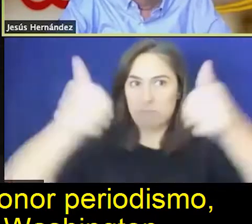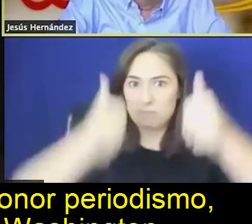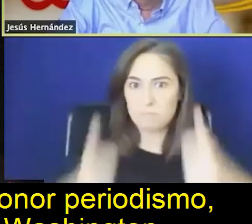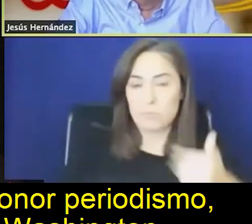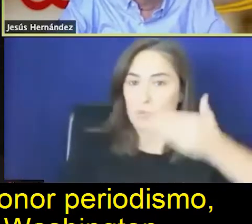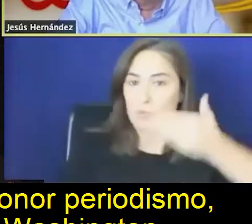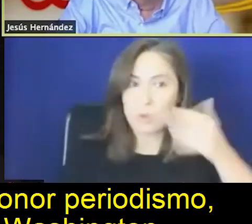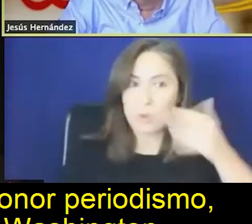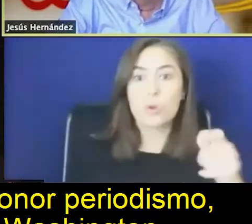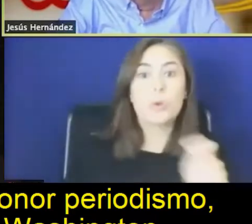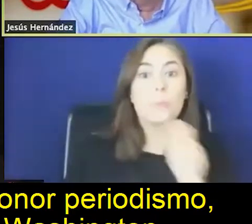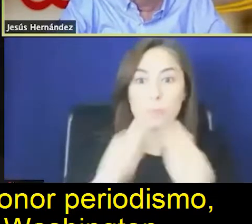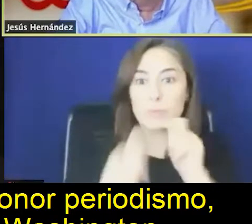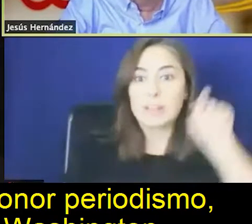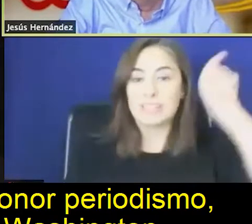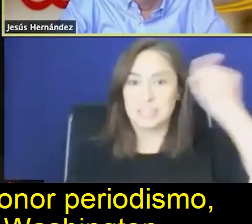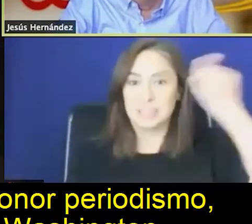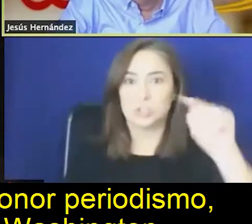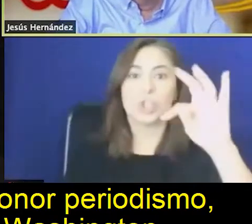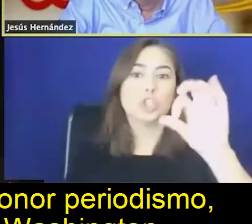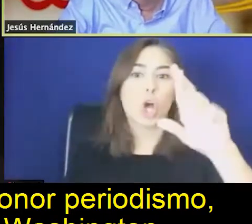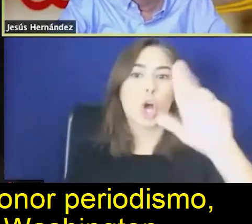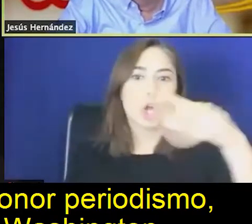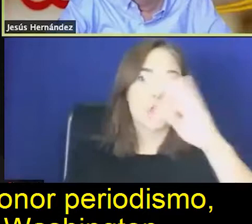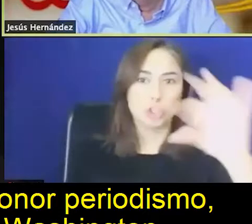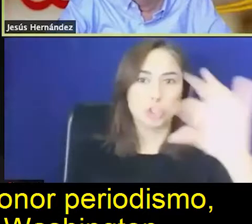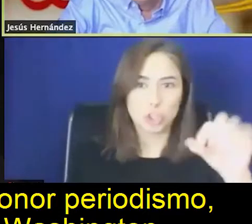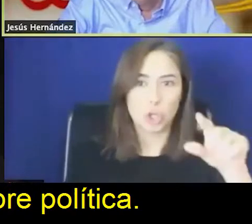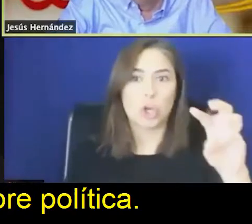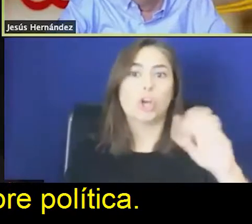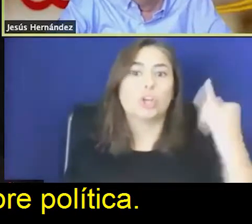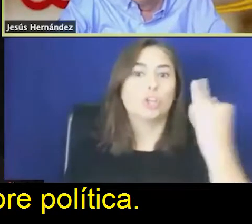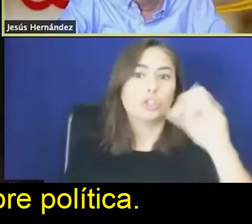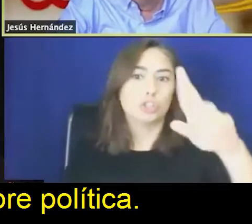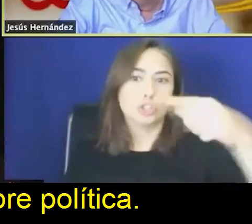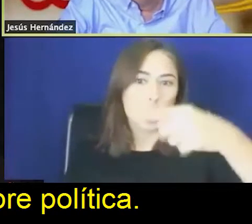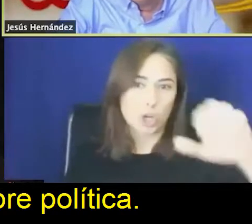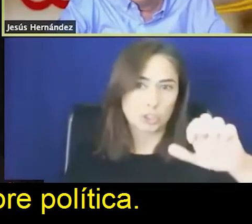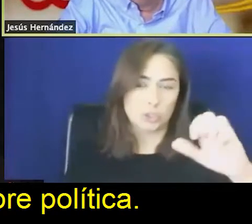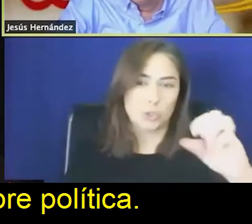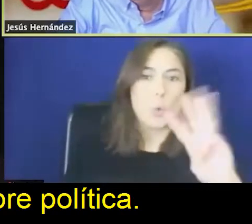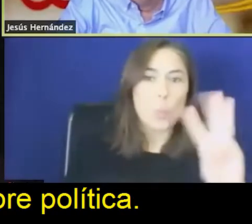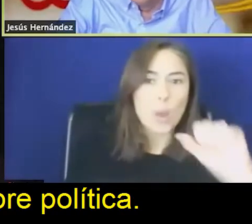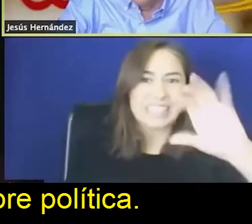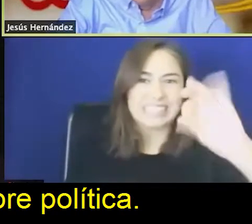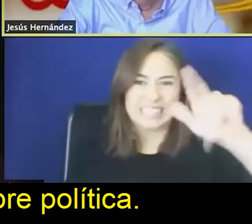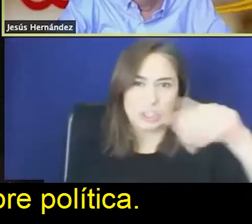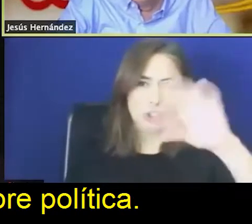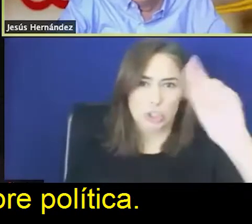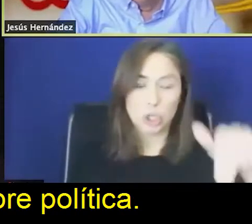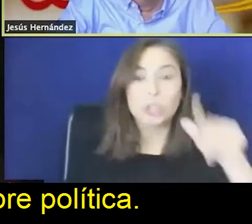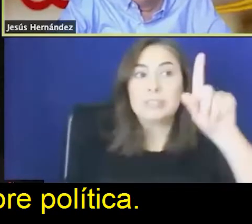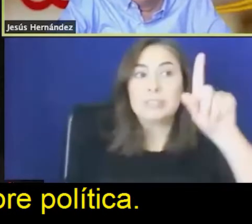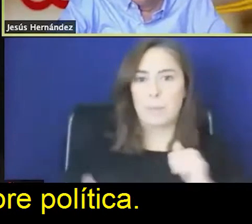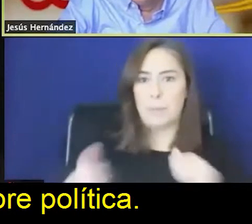en la Universidad de York de Toronto, en la George Washington, hizo un máster con la Universidad de Navarra